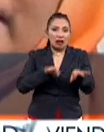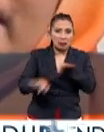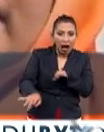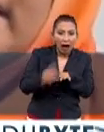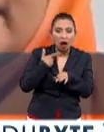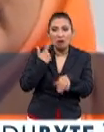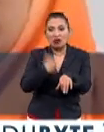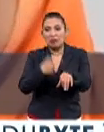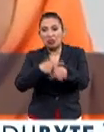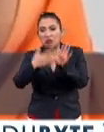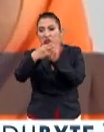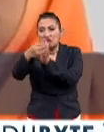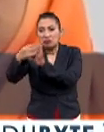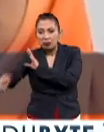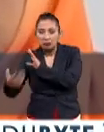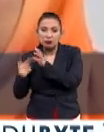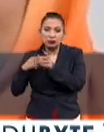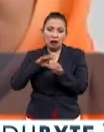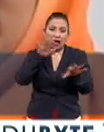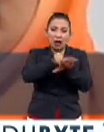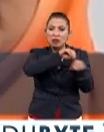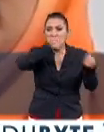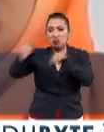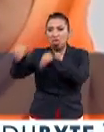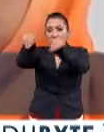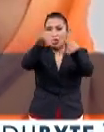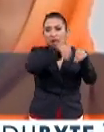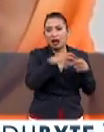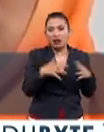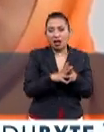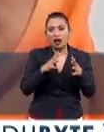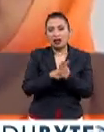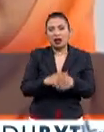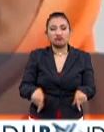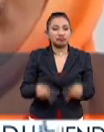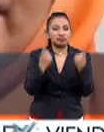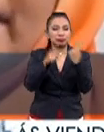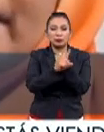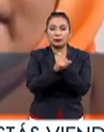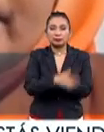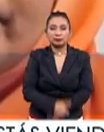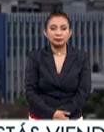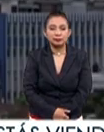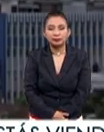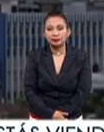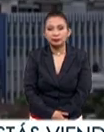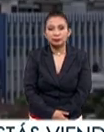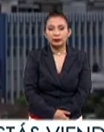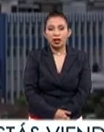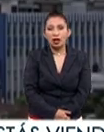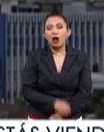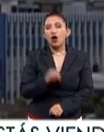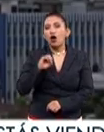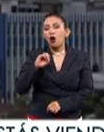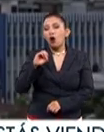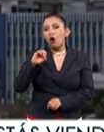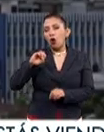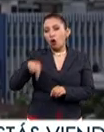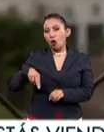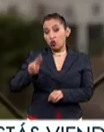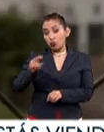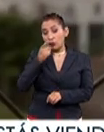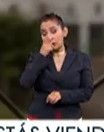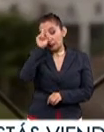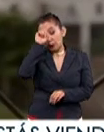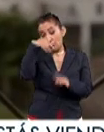unemployment, disease outbreaks, migration, war, and conflicts. La Organización de las Naciones